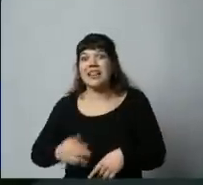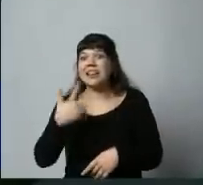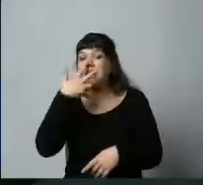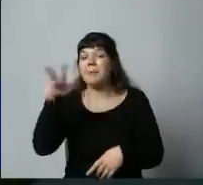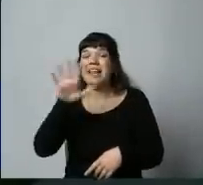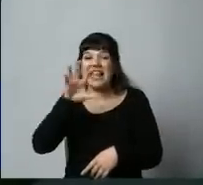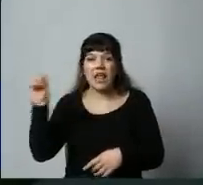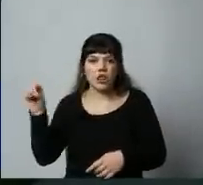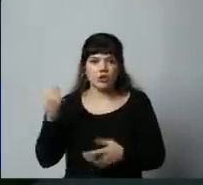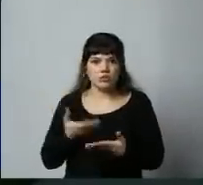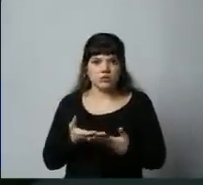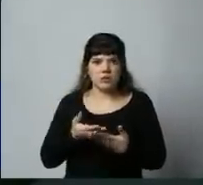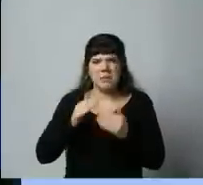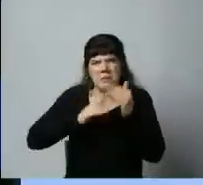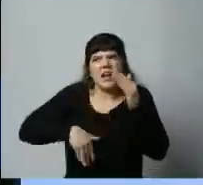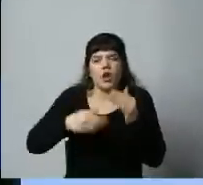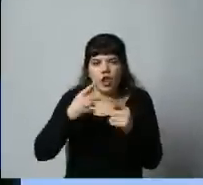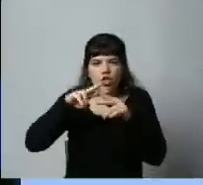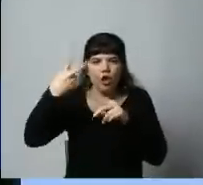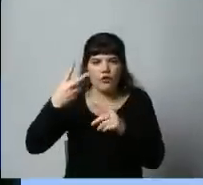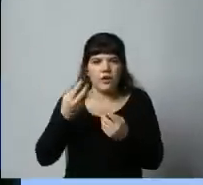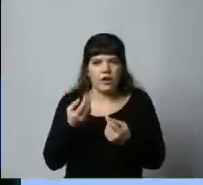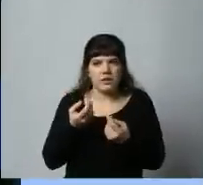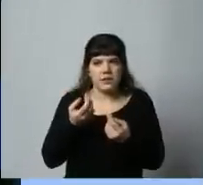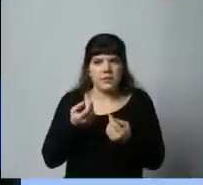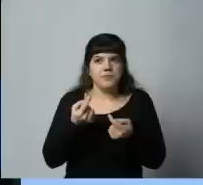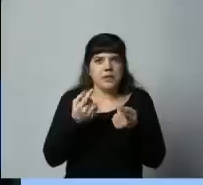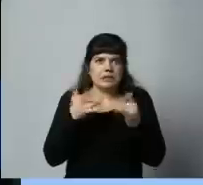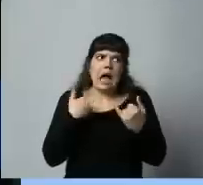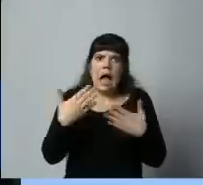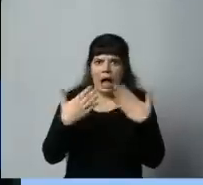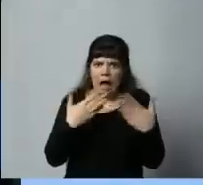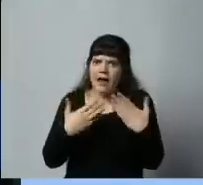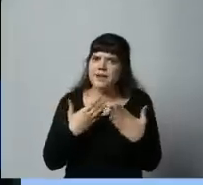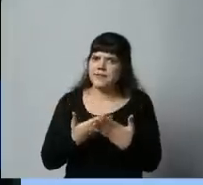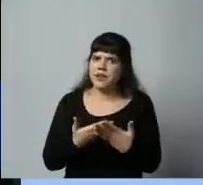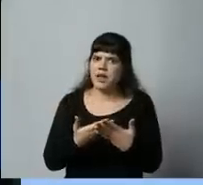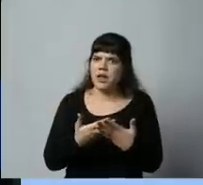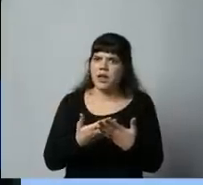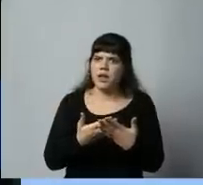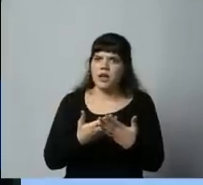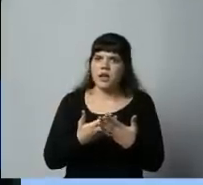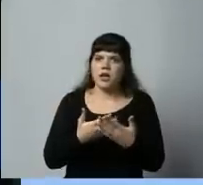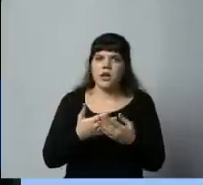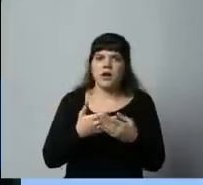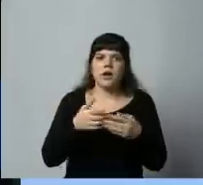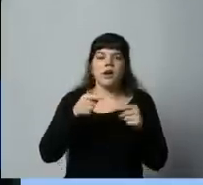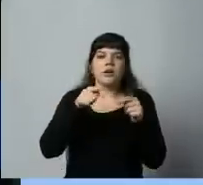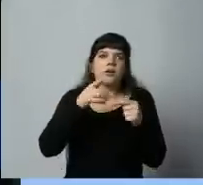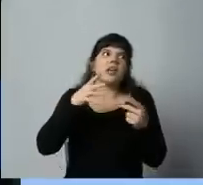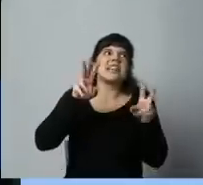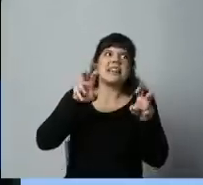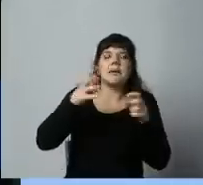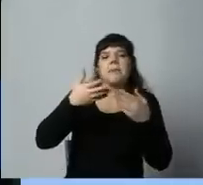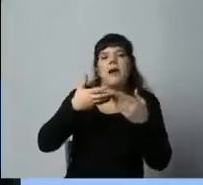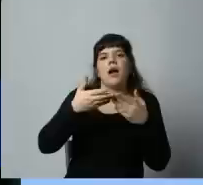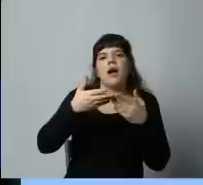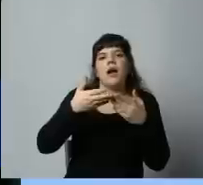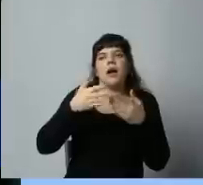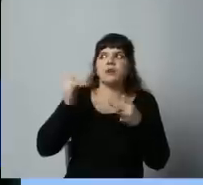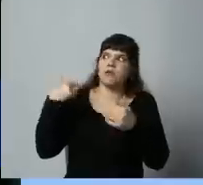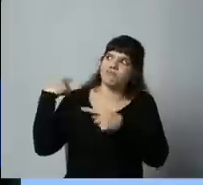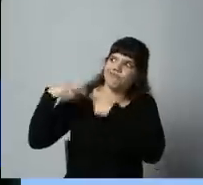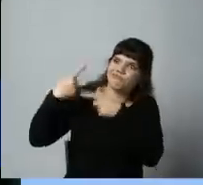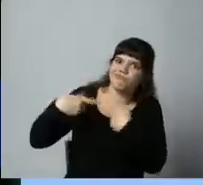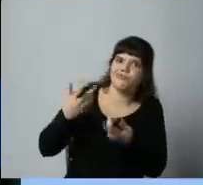doble no y Uruguay 2,000 millones Ya lo hemos discutido Por qué los consiguió eh Y cuánto tuvo que ver el legado que